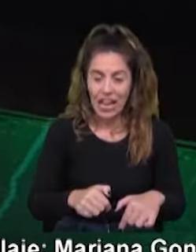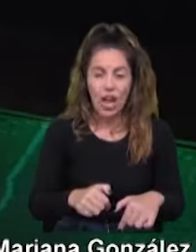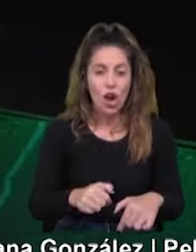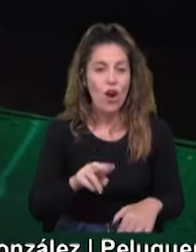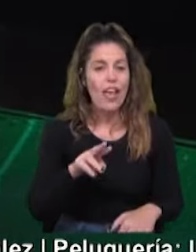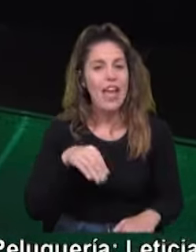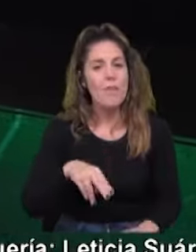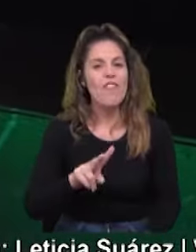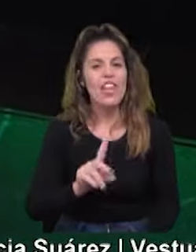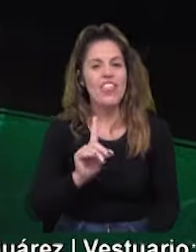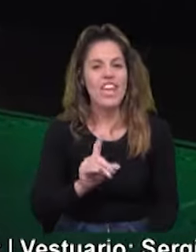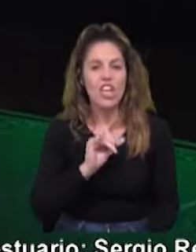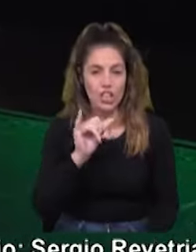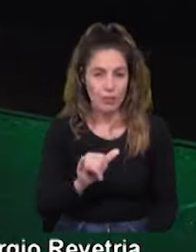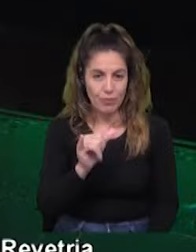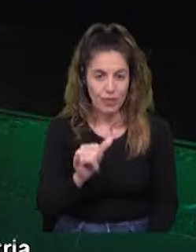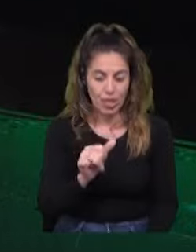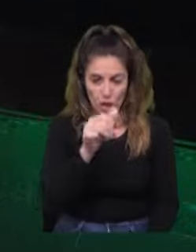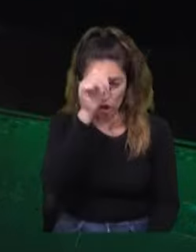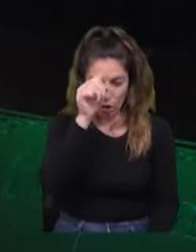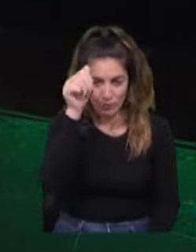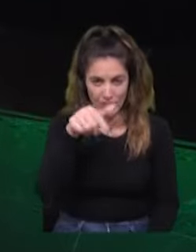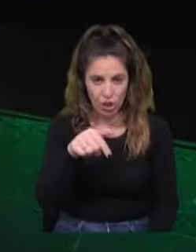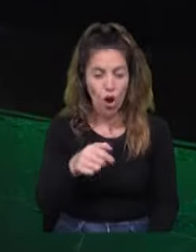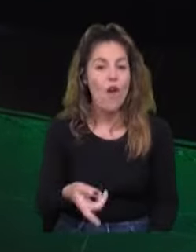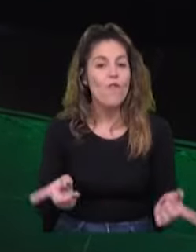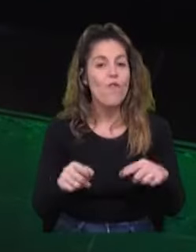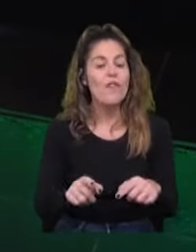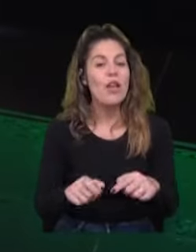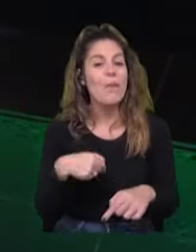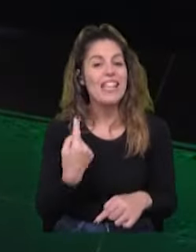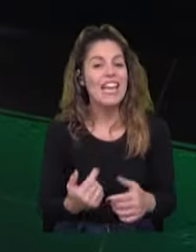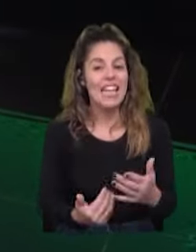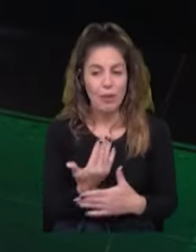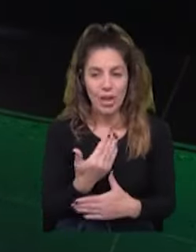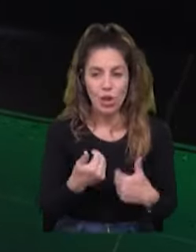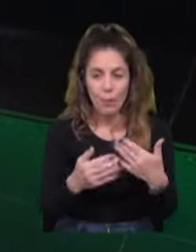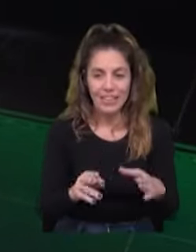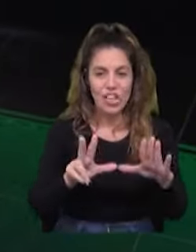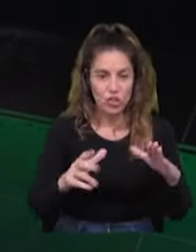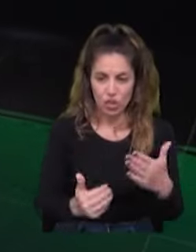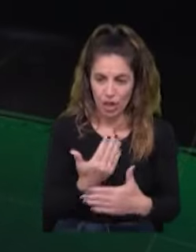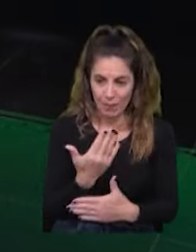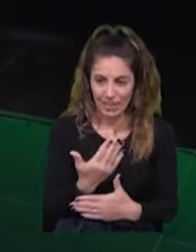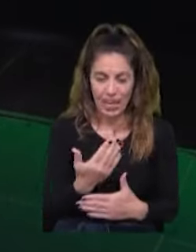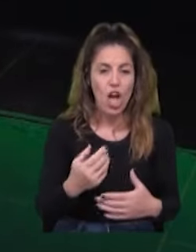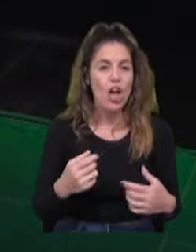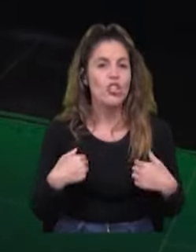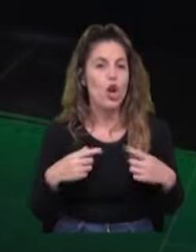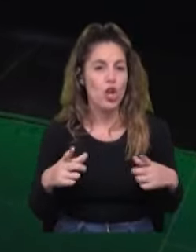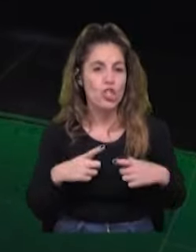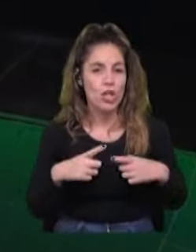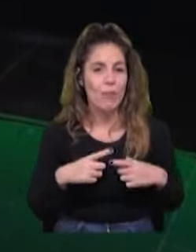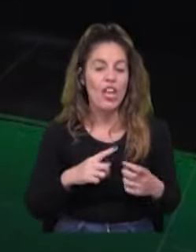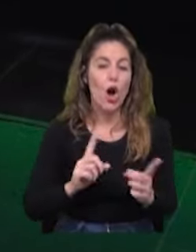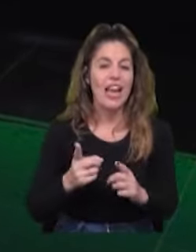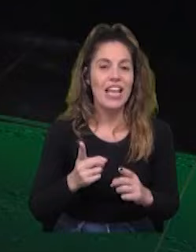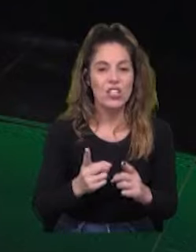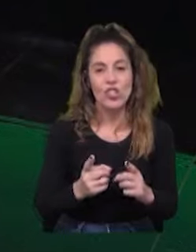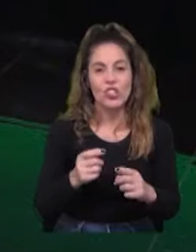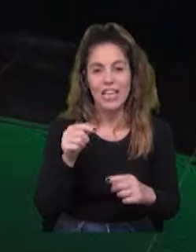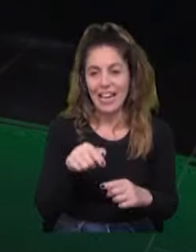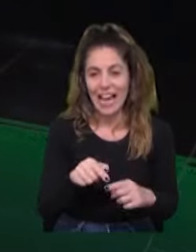de mbd noticias y la información vuelve a nuestra pantalla mañana tempranito a partir de las 8 en lo personal Los espero a partir de las 11 de la mañana el